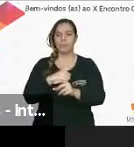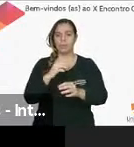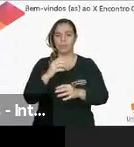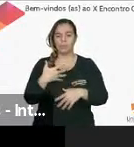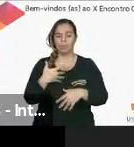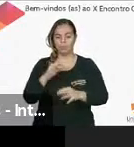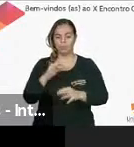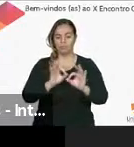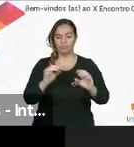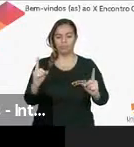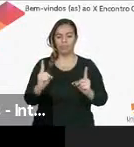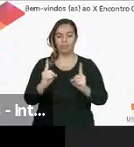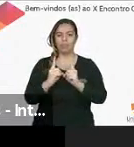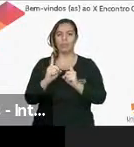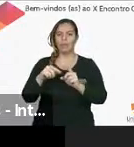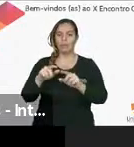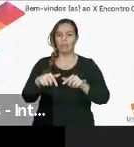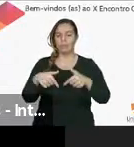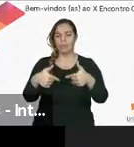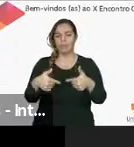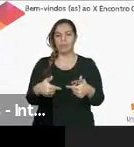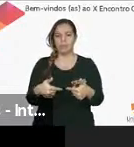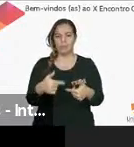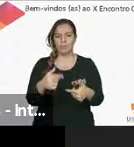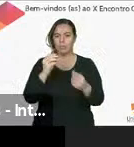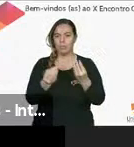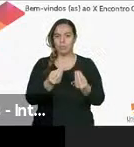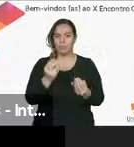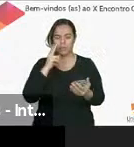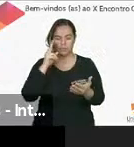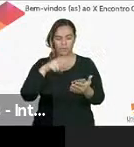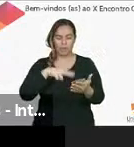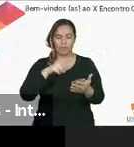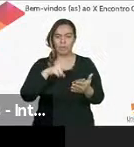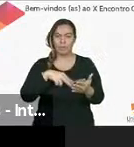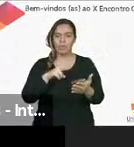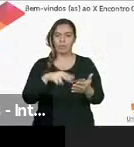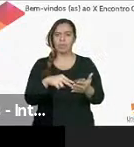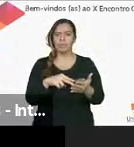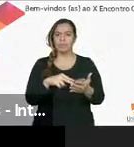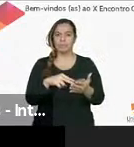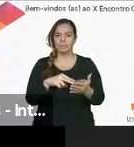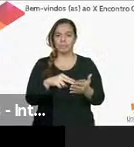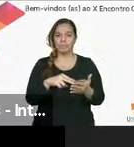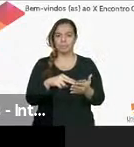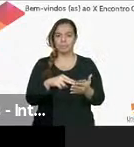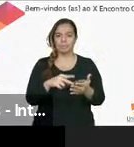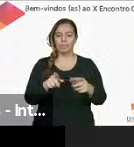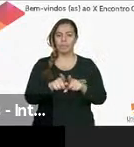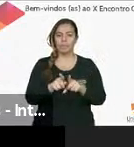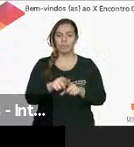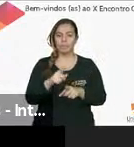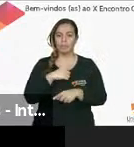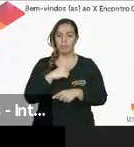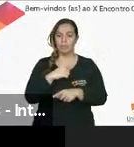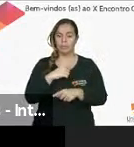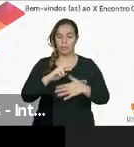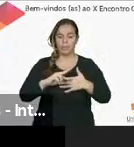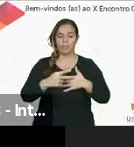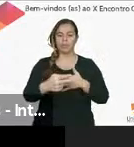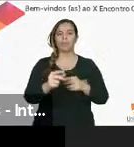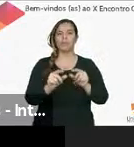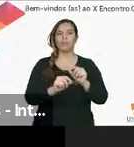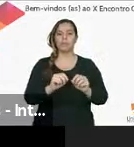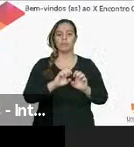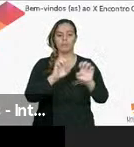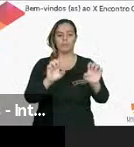una acción. Leer una acción. Que tiene como consecuencia un cambio estructural, que